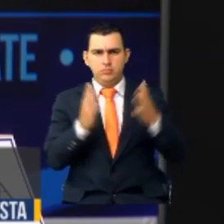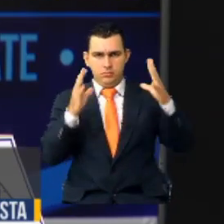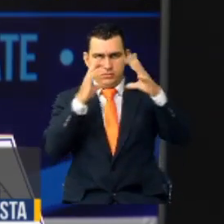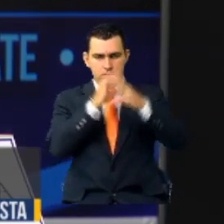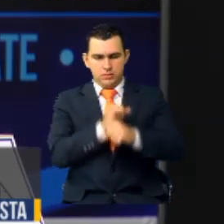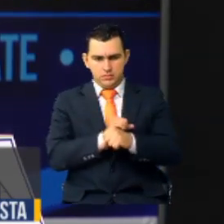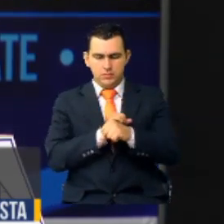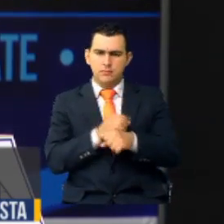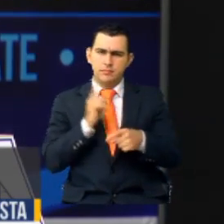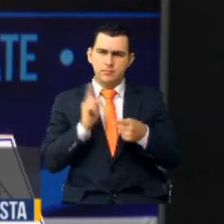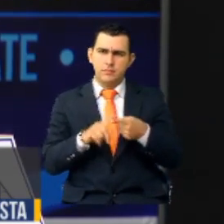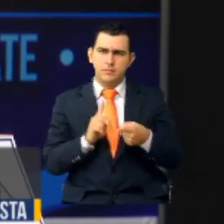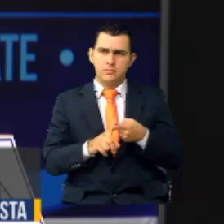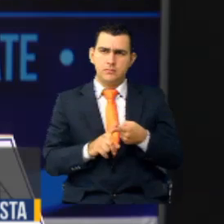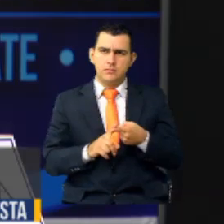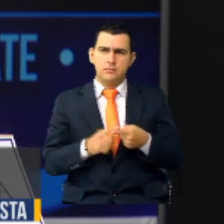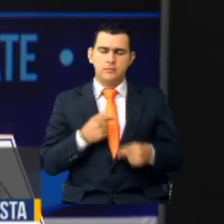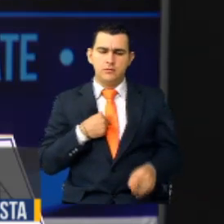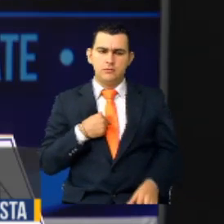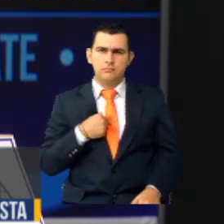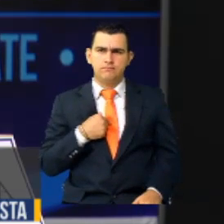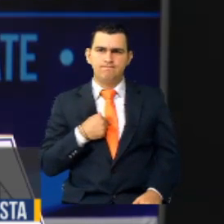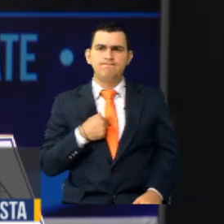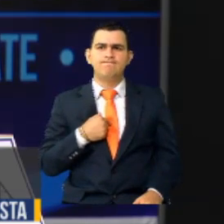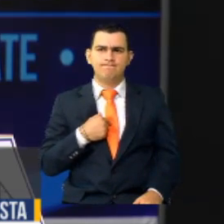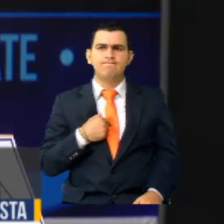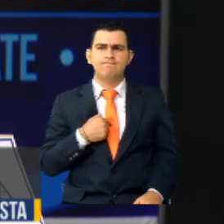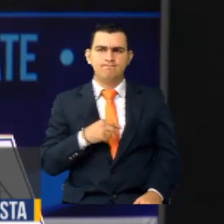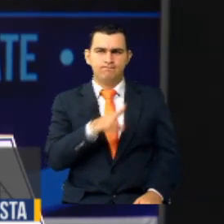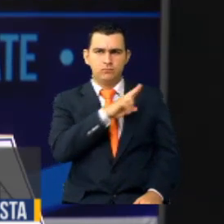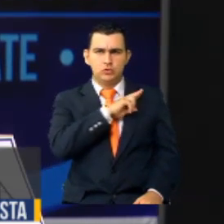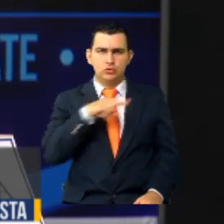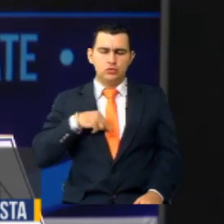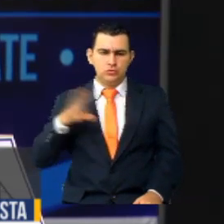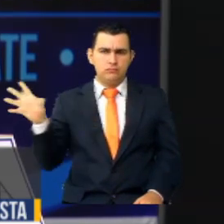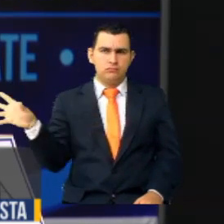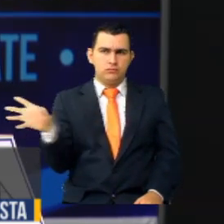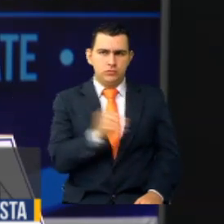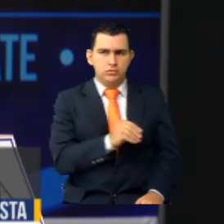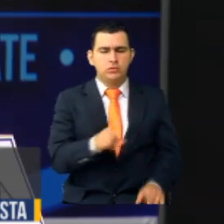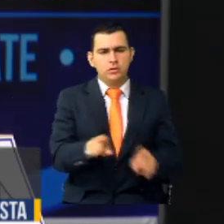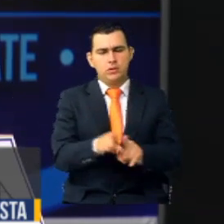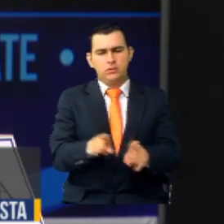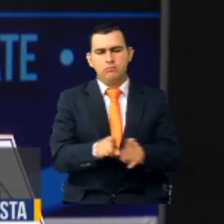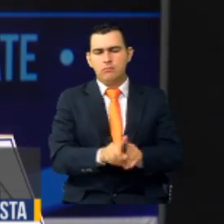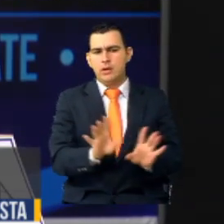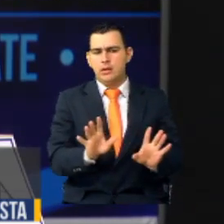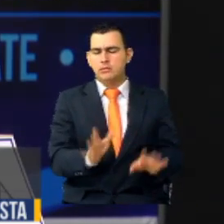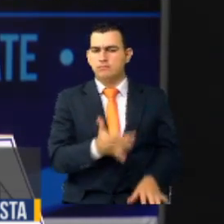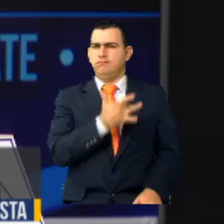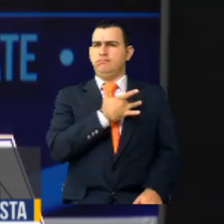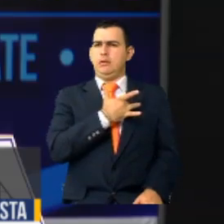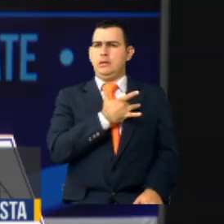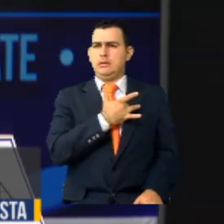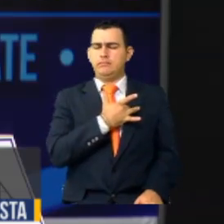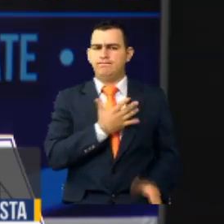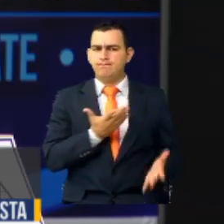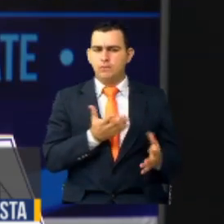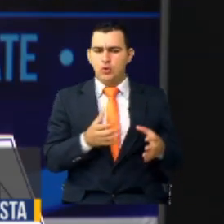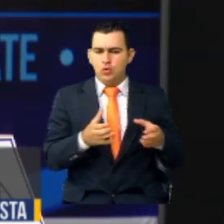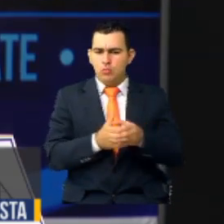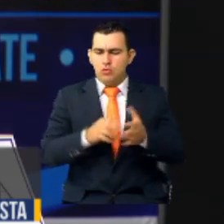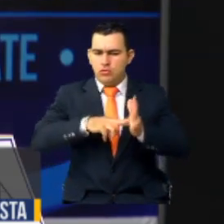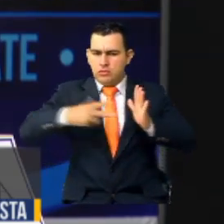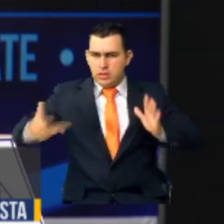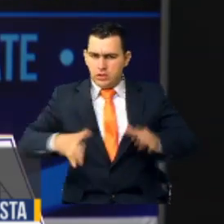En primer lugar, pues lamento mucho este acto de agresión del que hemos sido víctimas todos, ¿no? Tanto periodistas como candidatos, como el equipo técnico,